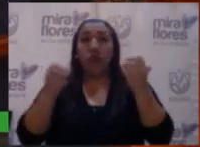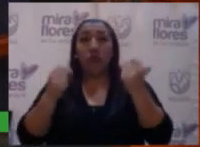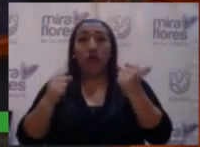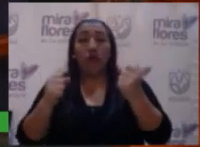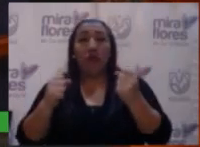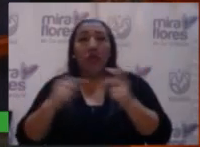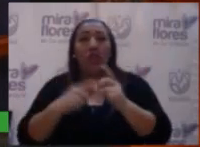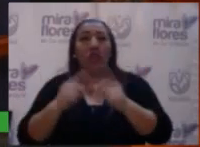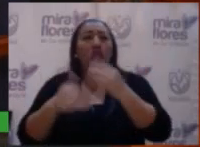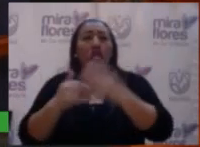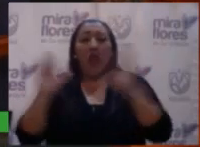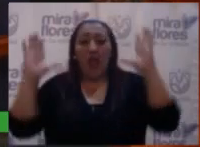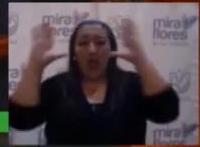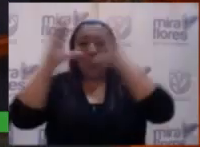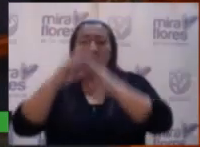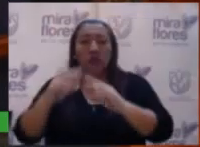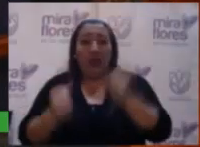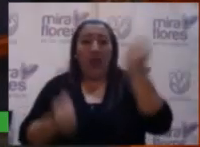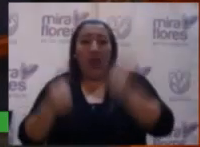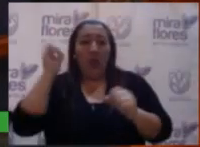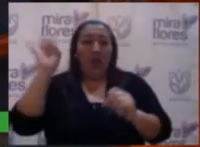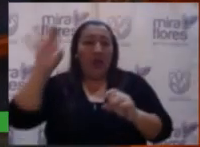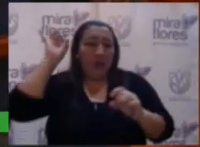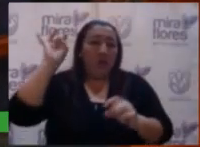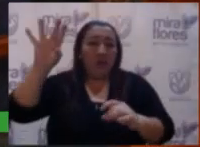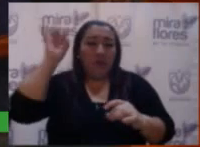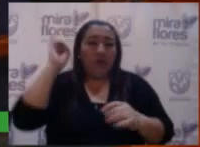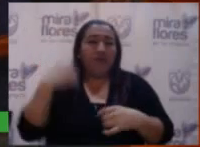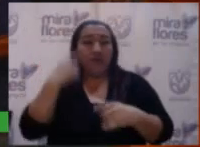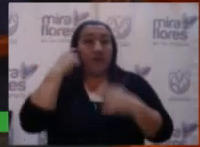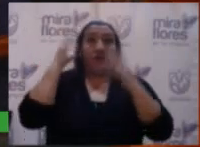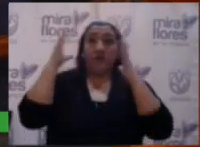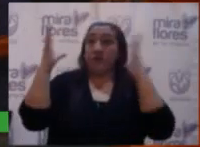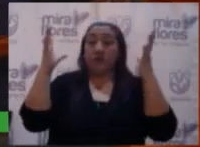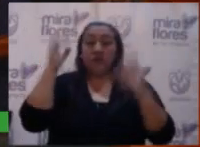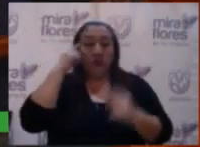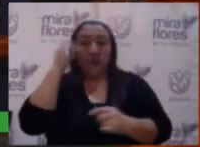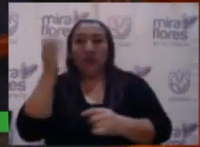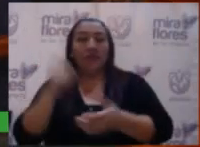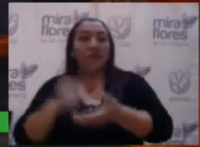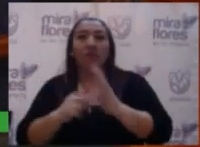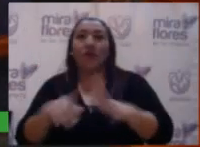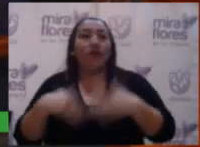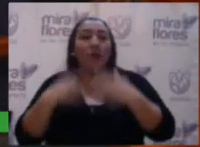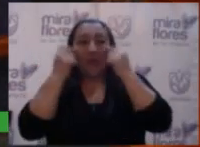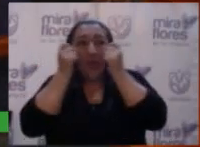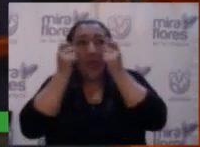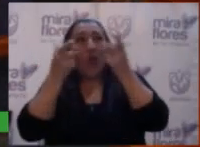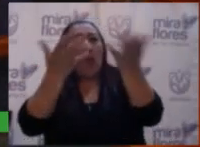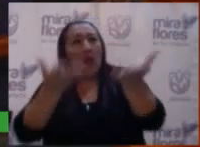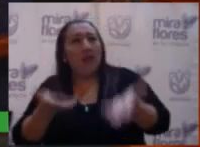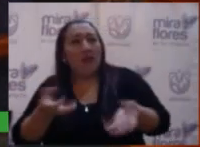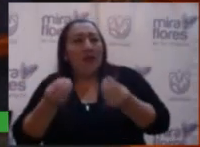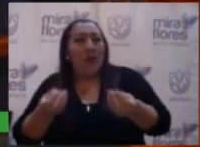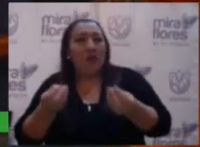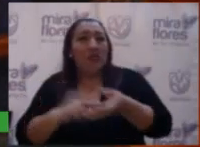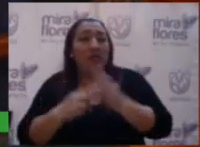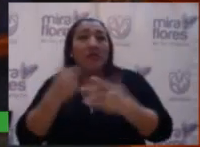suena toda la noche y no creo que no se den cuenta